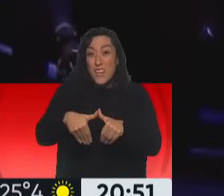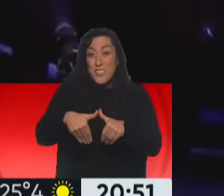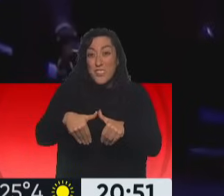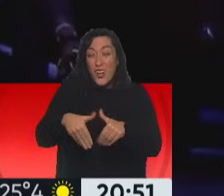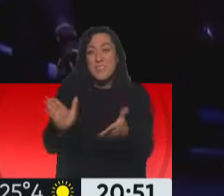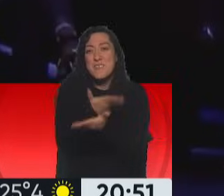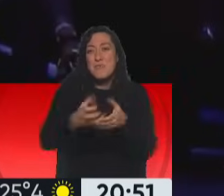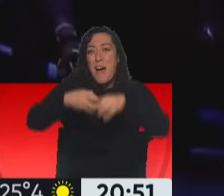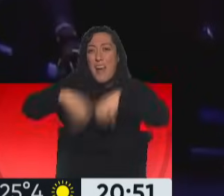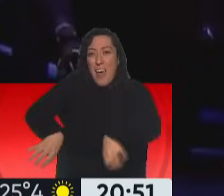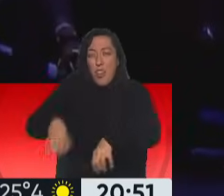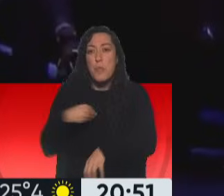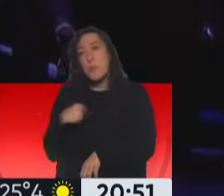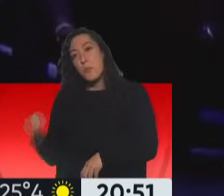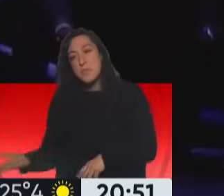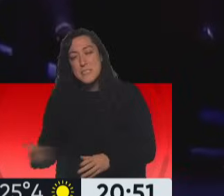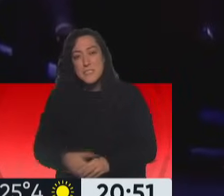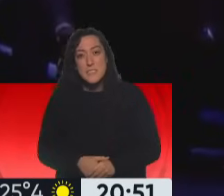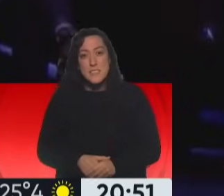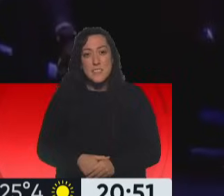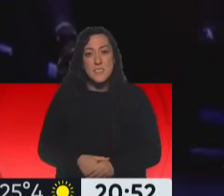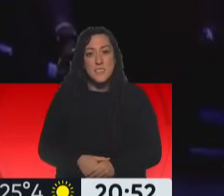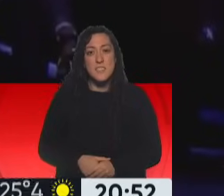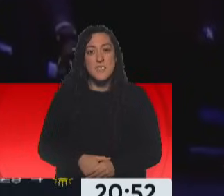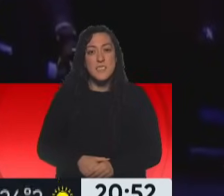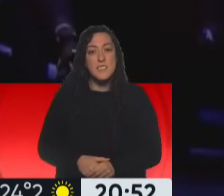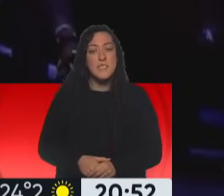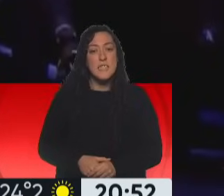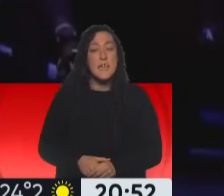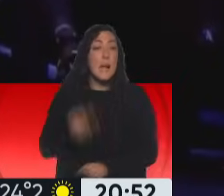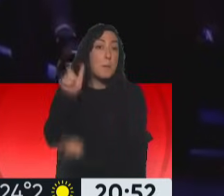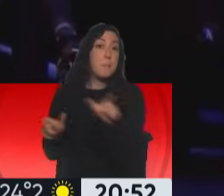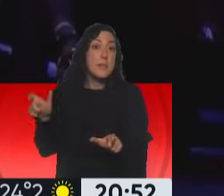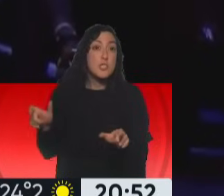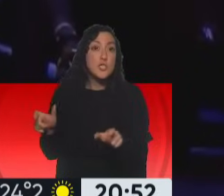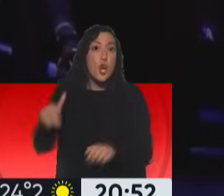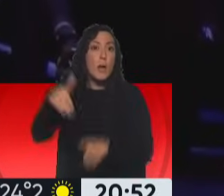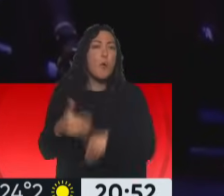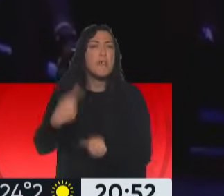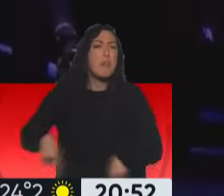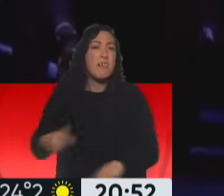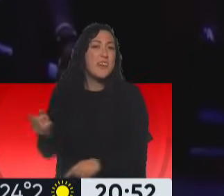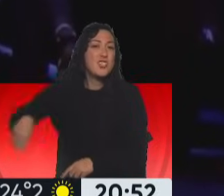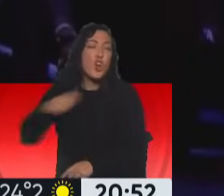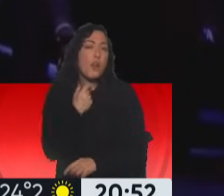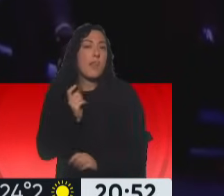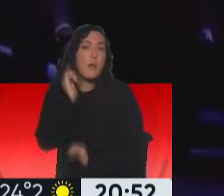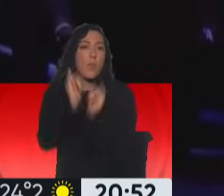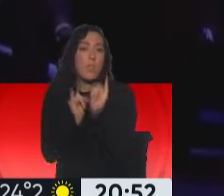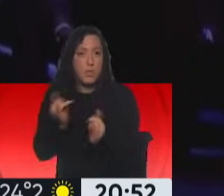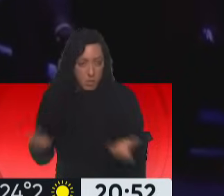en la provincia. No quieren que la gente sepa siquiera lo que se pone en juego en esta votación y